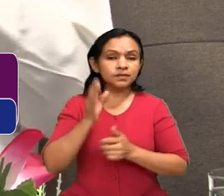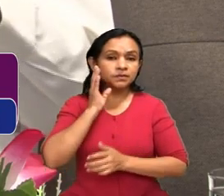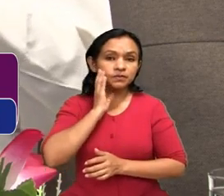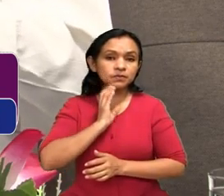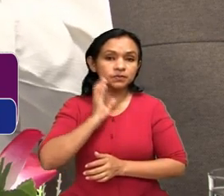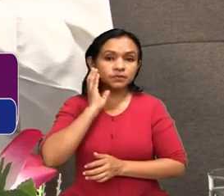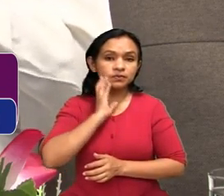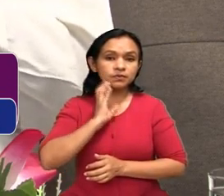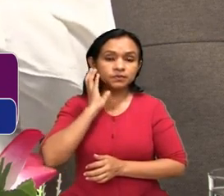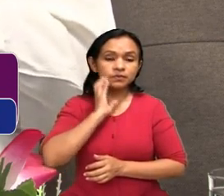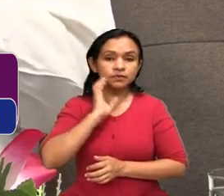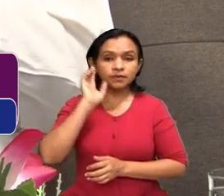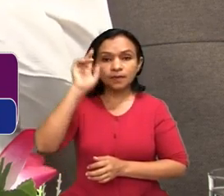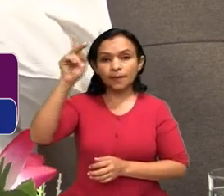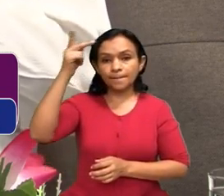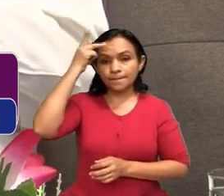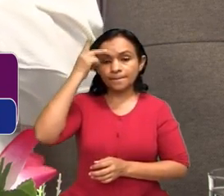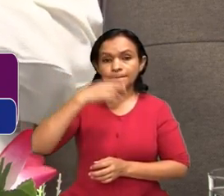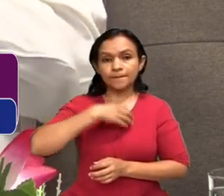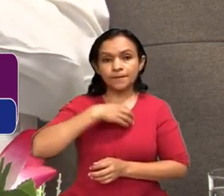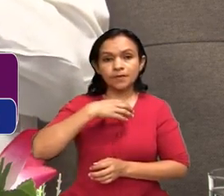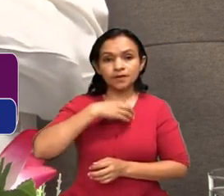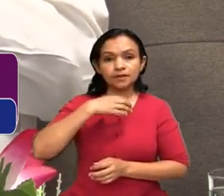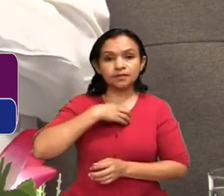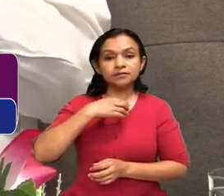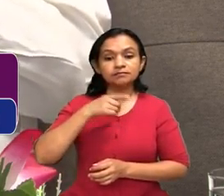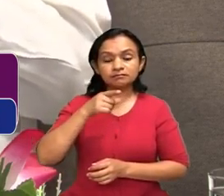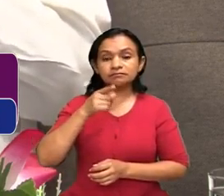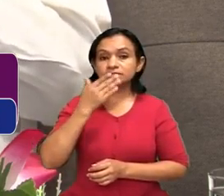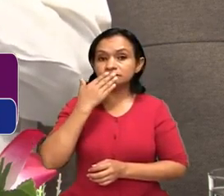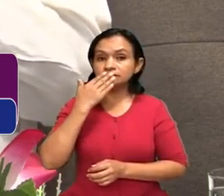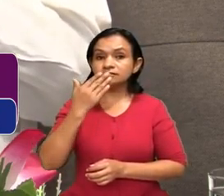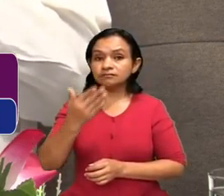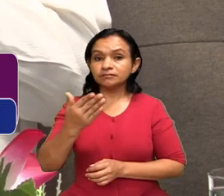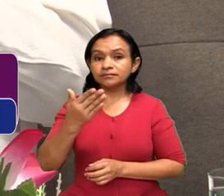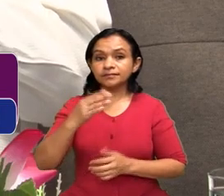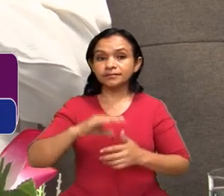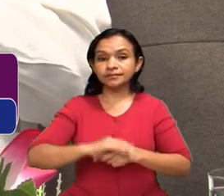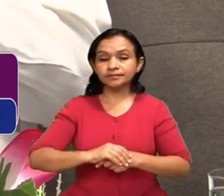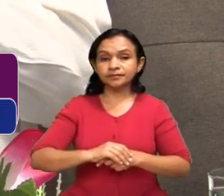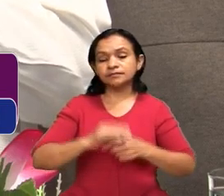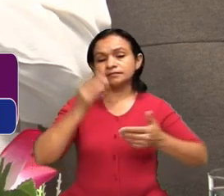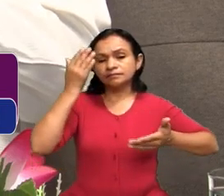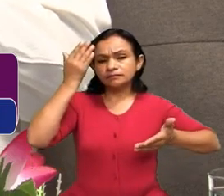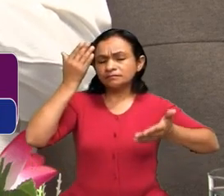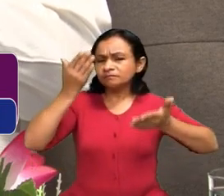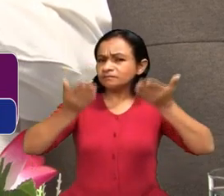experiencias políticas de acumulación, y tal vez el momento en que